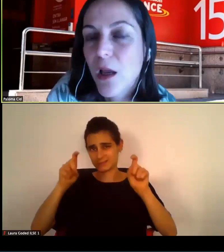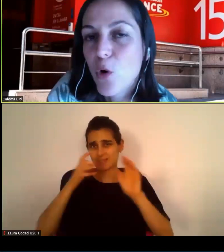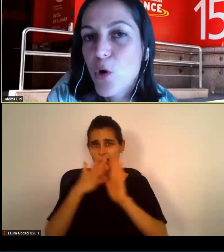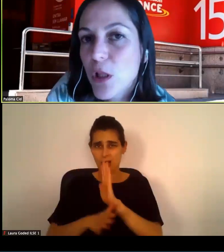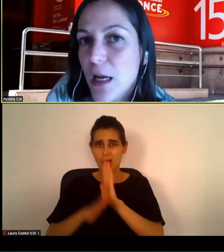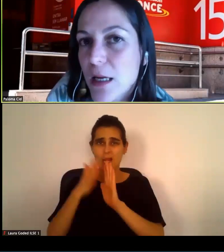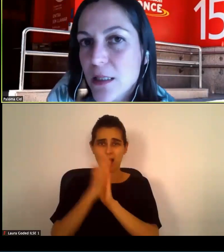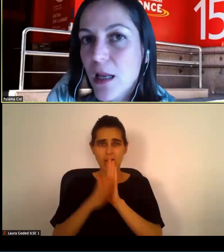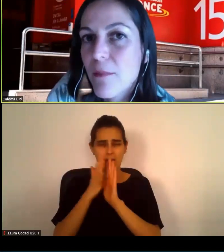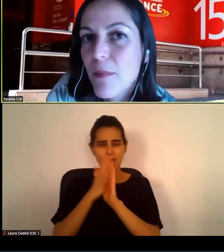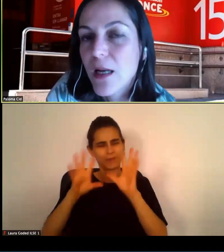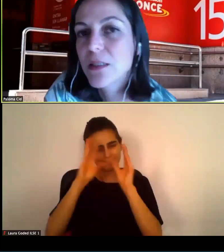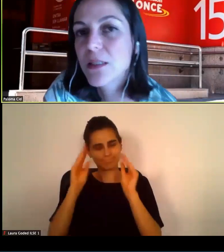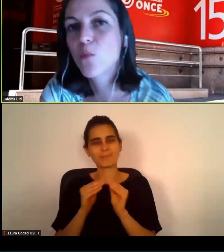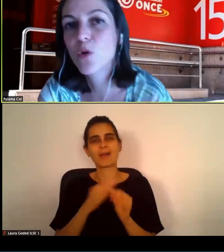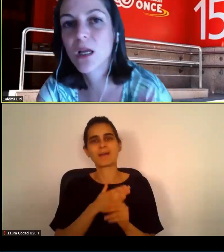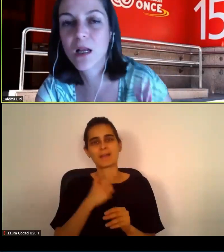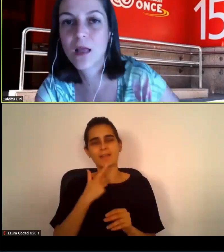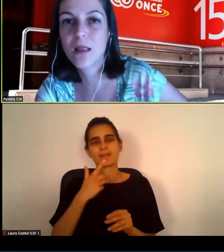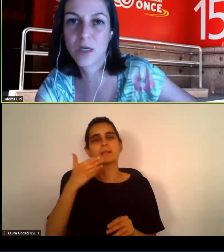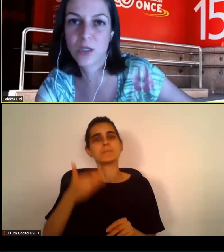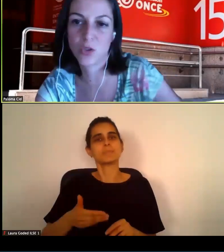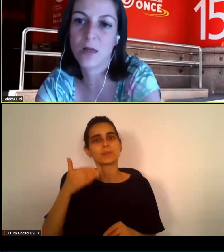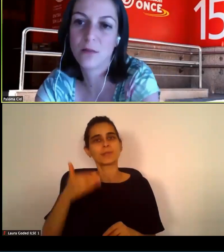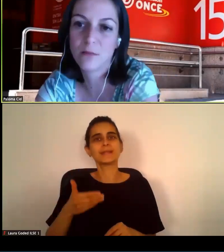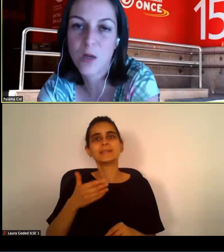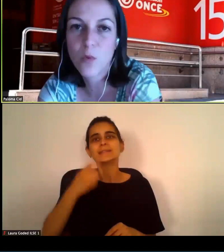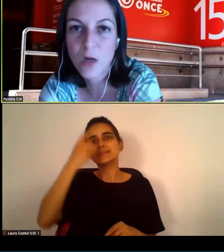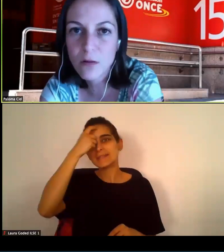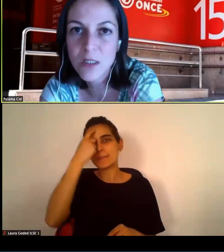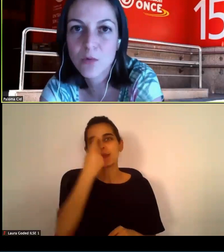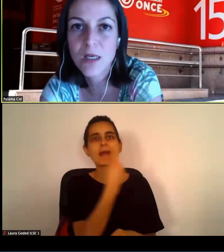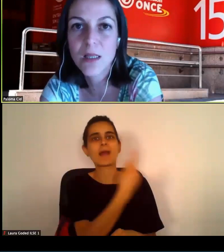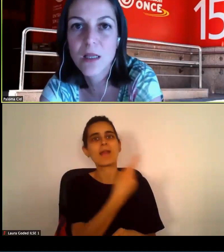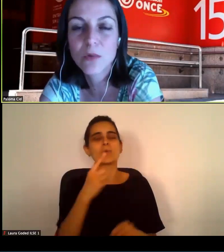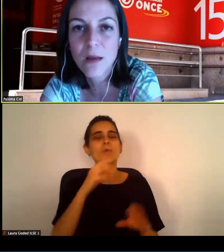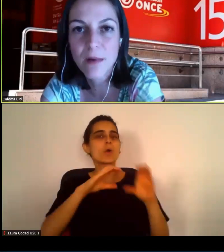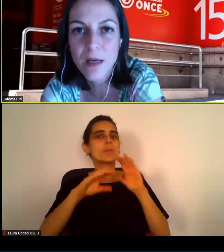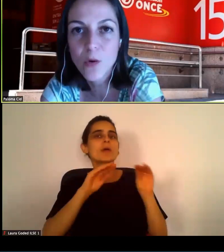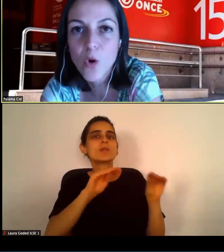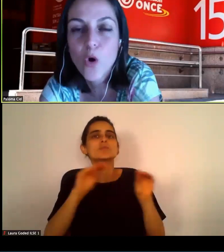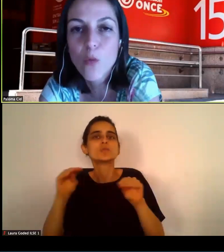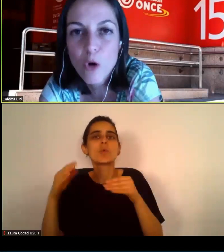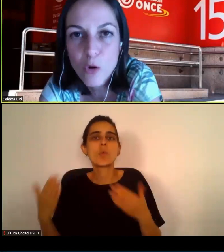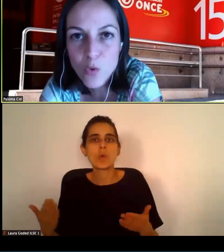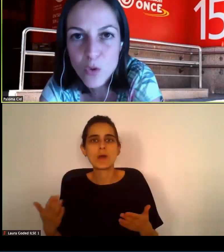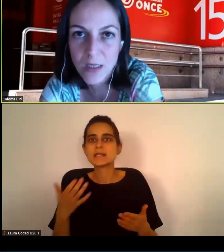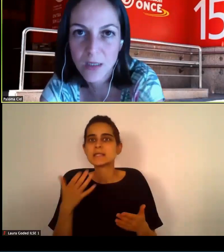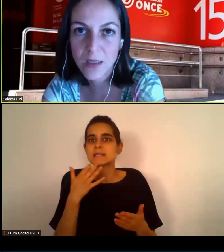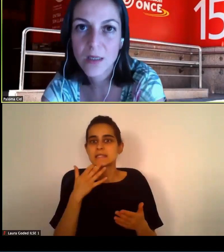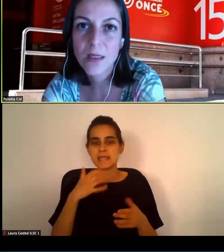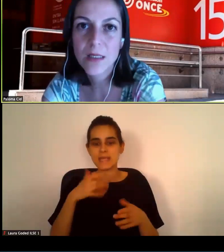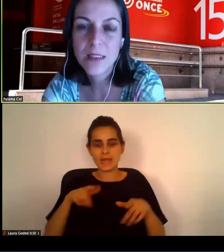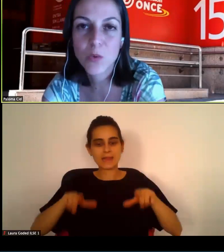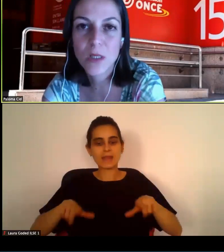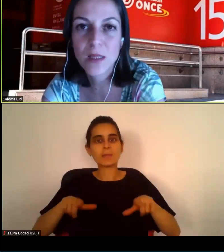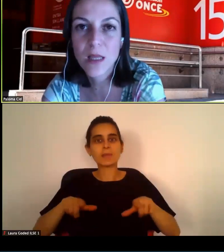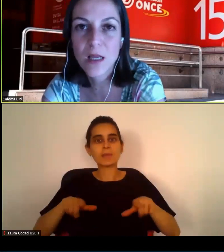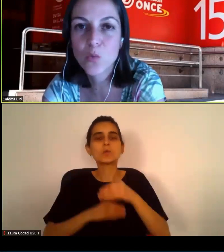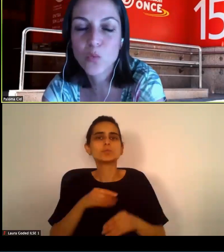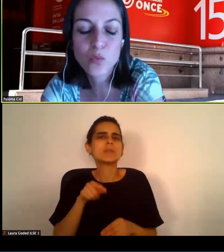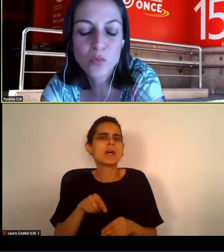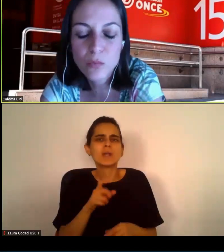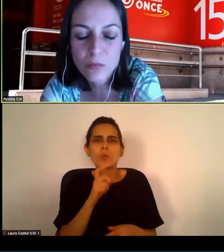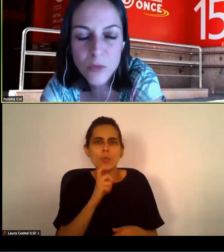importante que conozcáis de qué manera se comunica cada persona, ¿de acuerdo? Si utilizan un tablero, cómo lo usan. Si